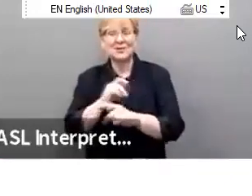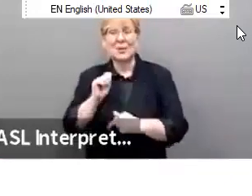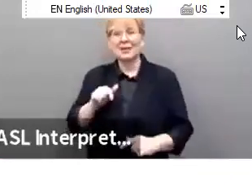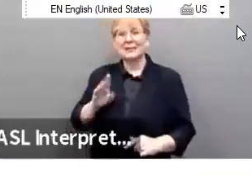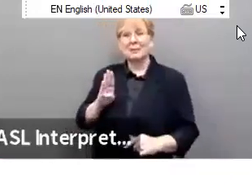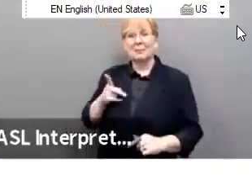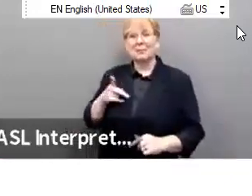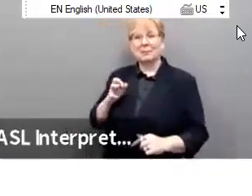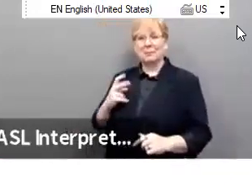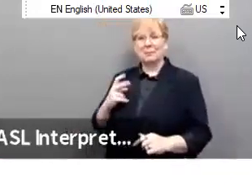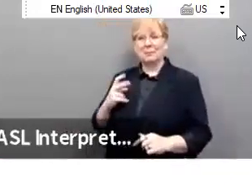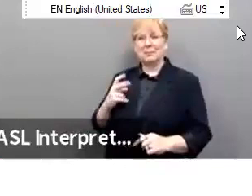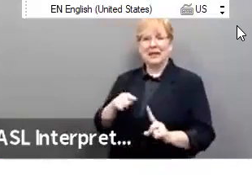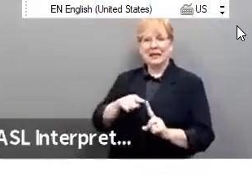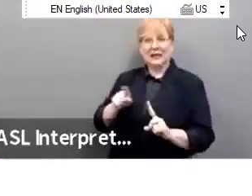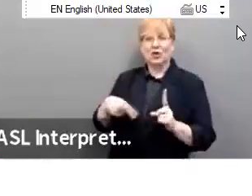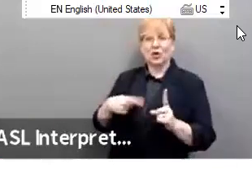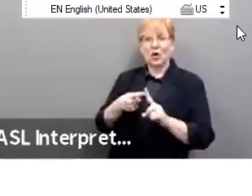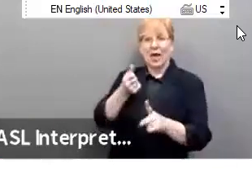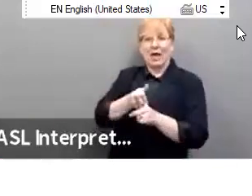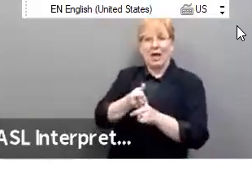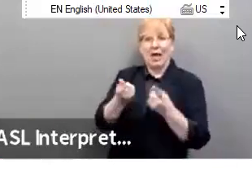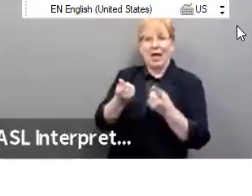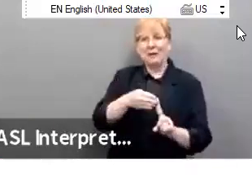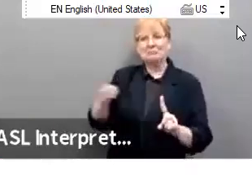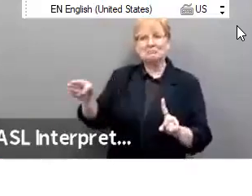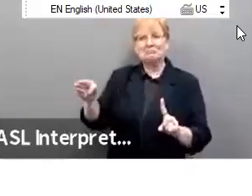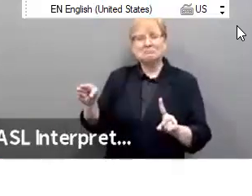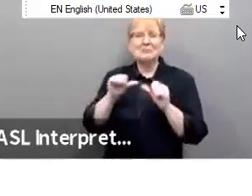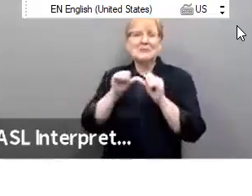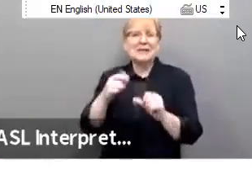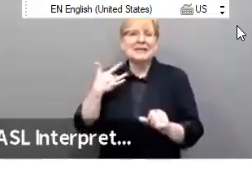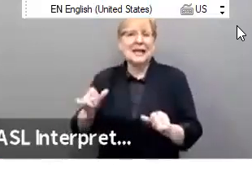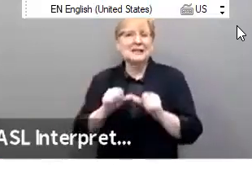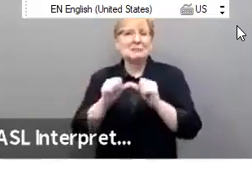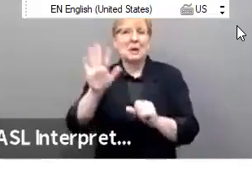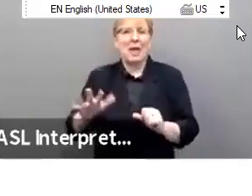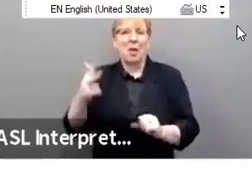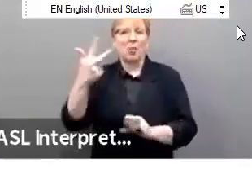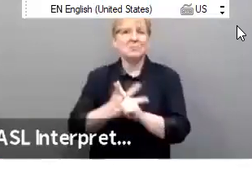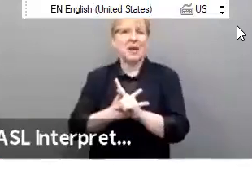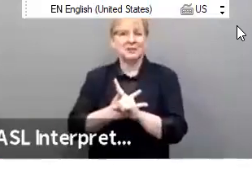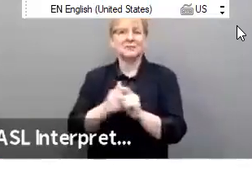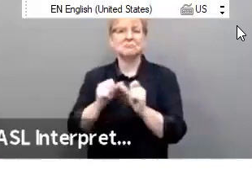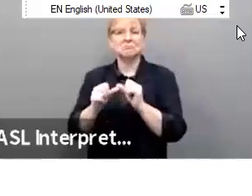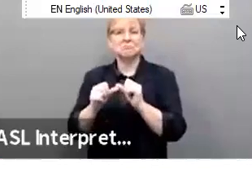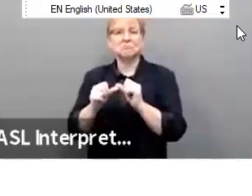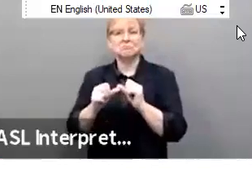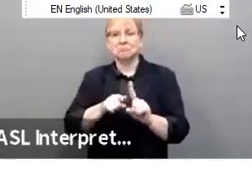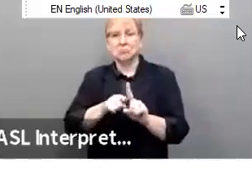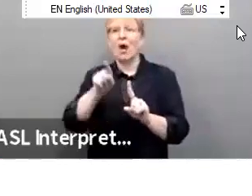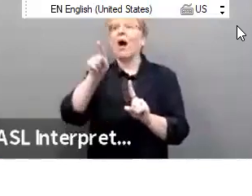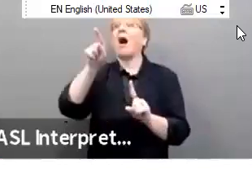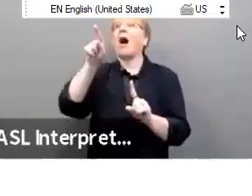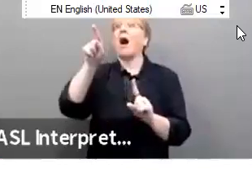1250 en la región de suroeste. Hay muchas transferencias hospitalarias e intentos de transmisiones